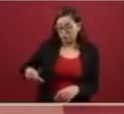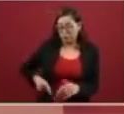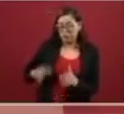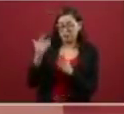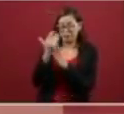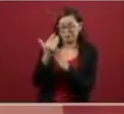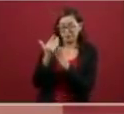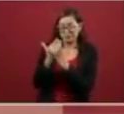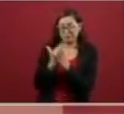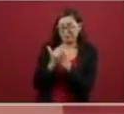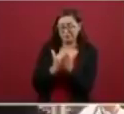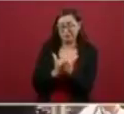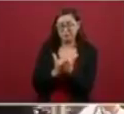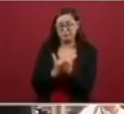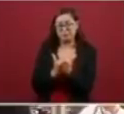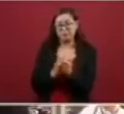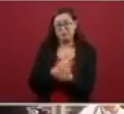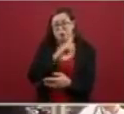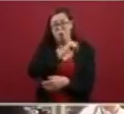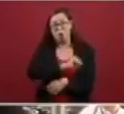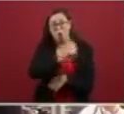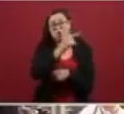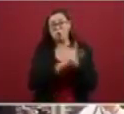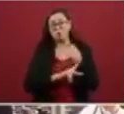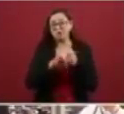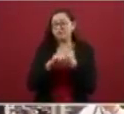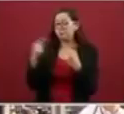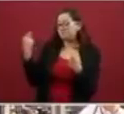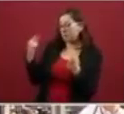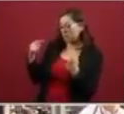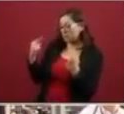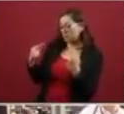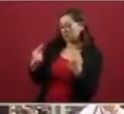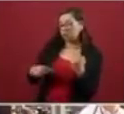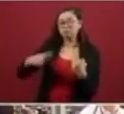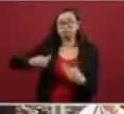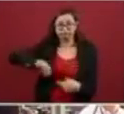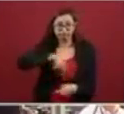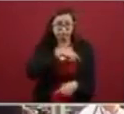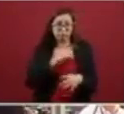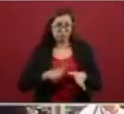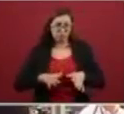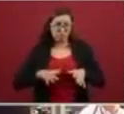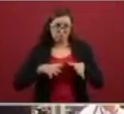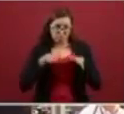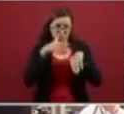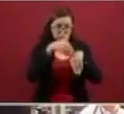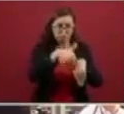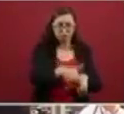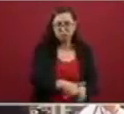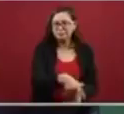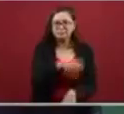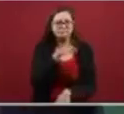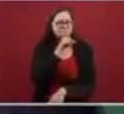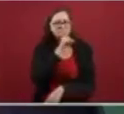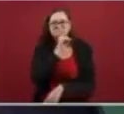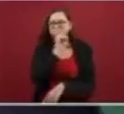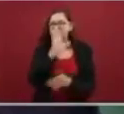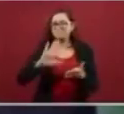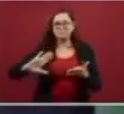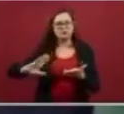recetas impuestas desde el extranjero, ni se considera que las